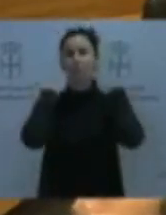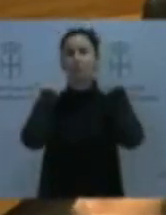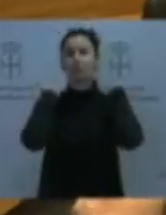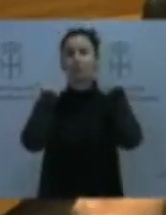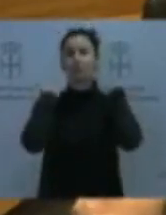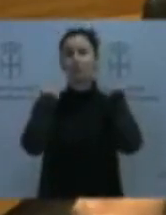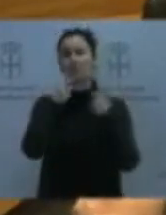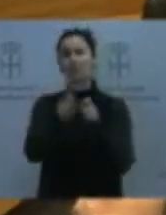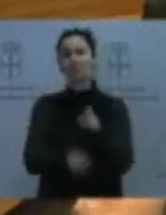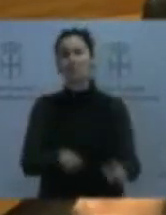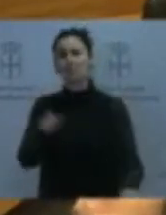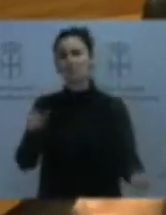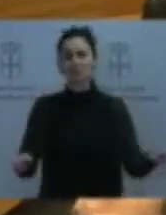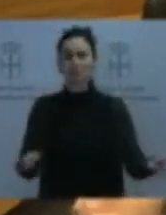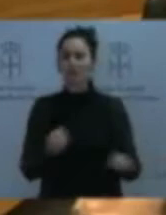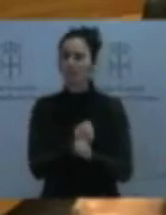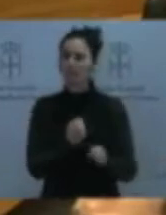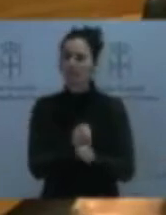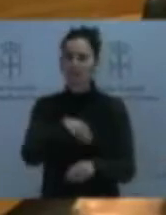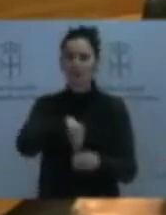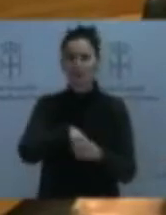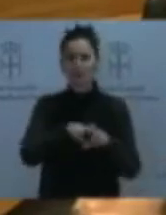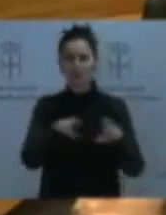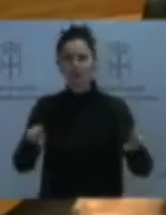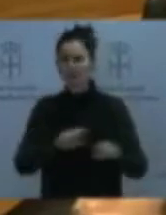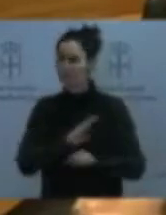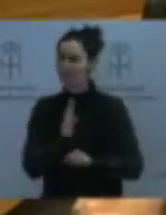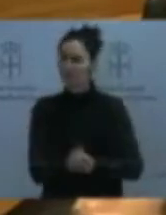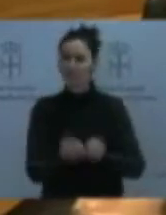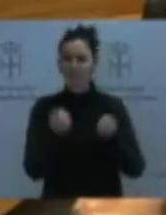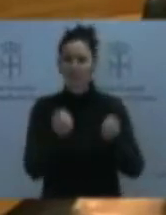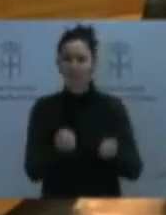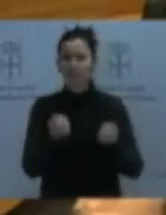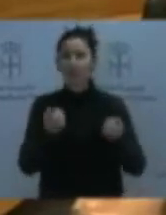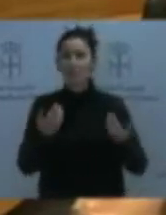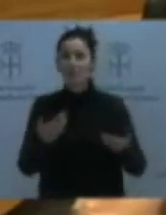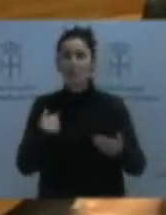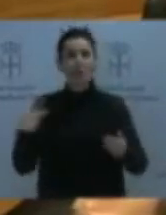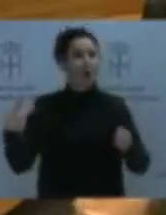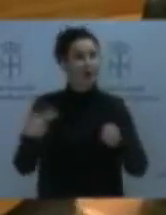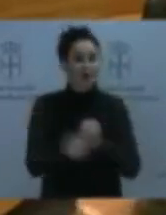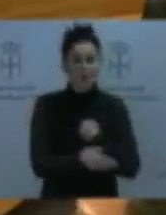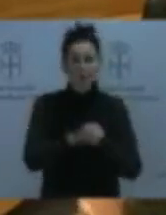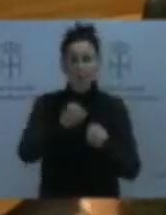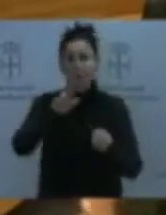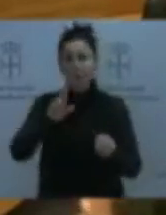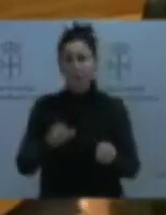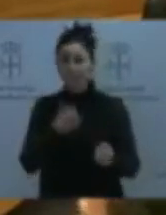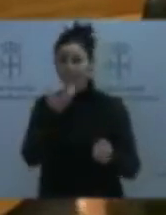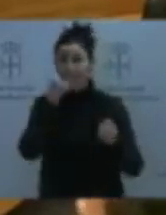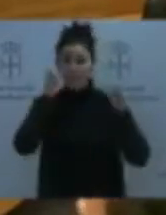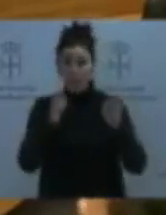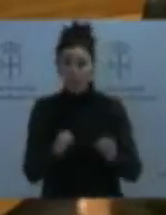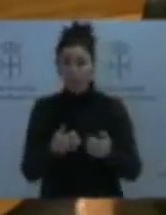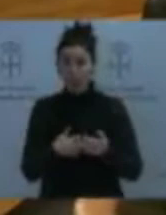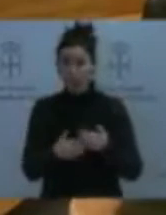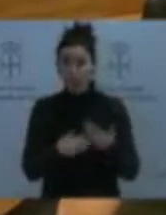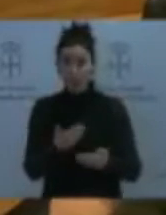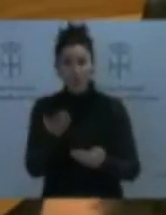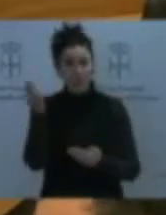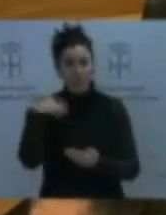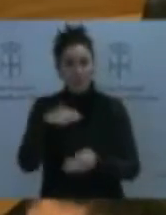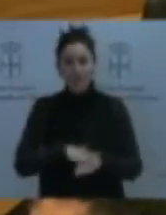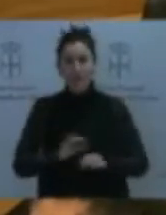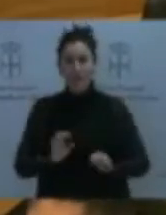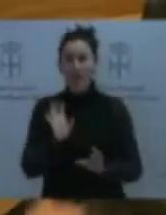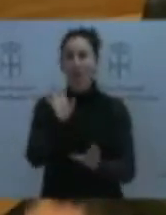que evite un ERE cuando no tenemos los mecanismos para poder intervenir en él, porque aquí estamos hablando también de unas